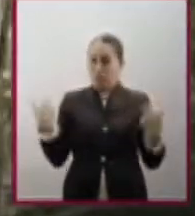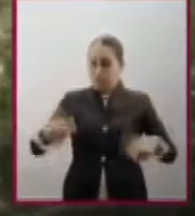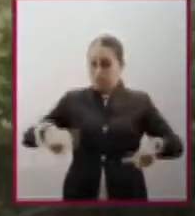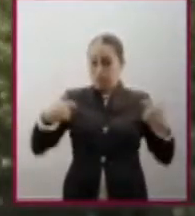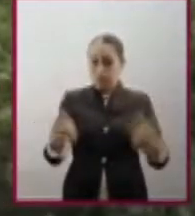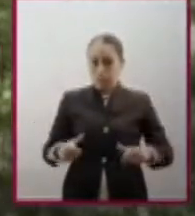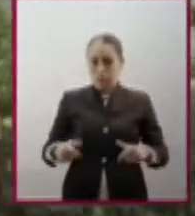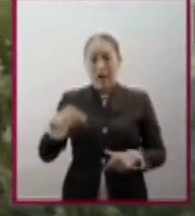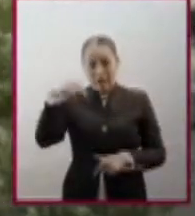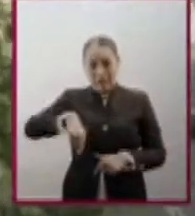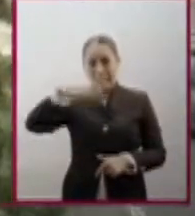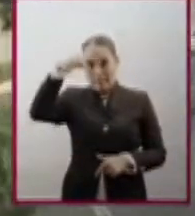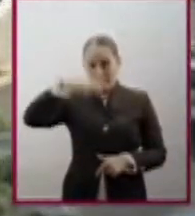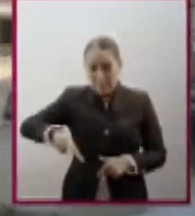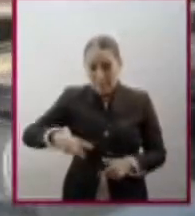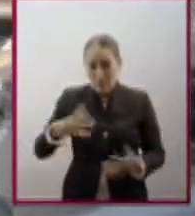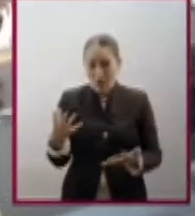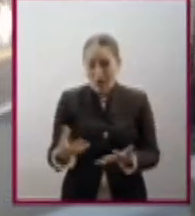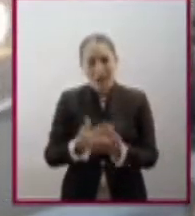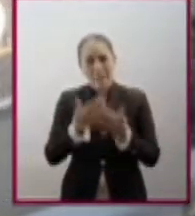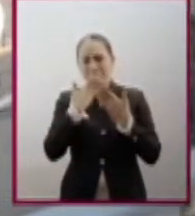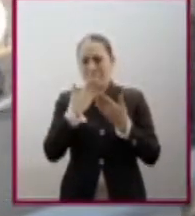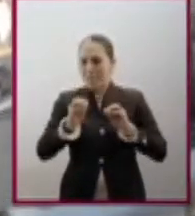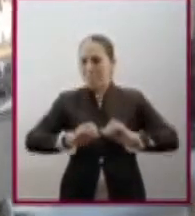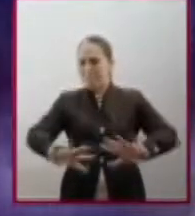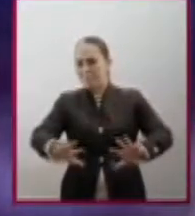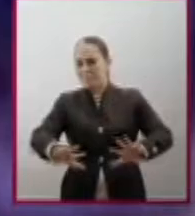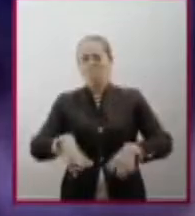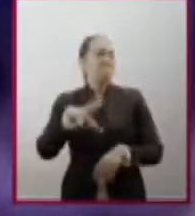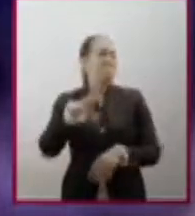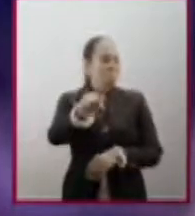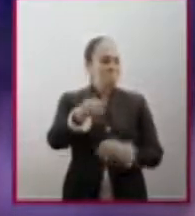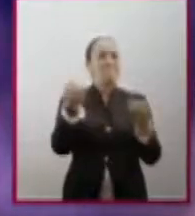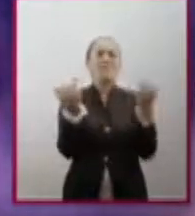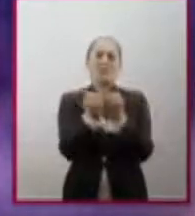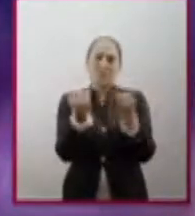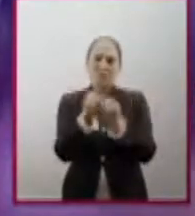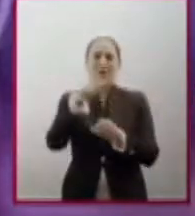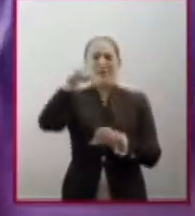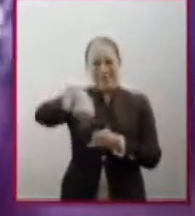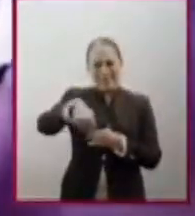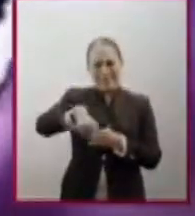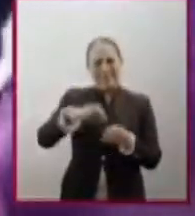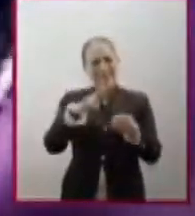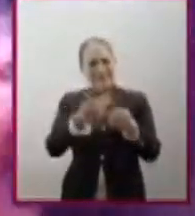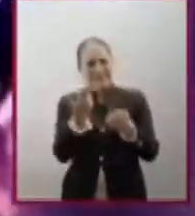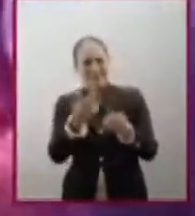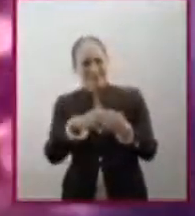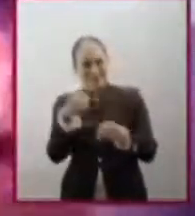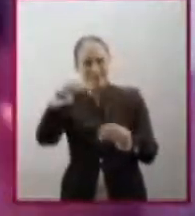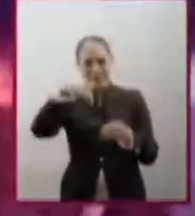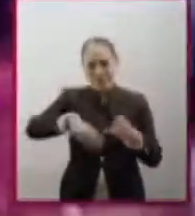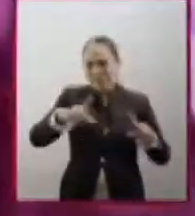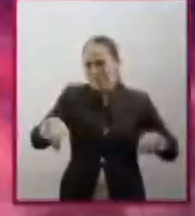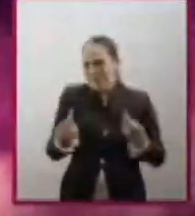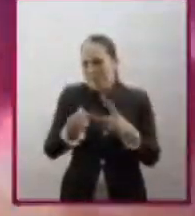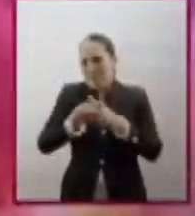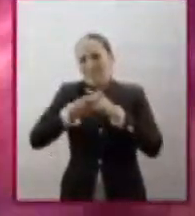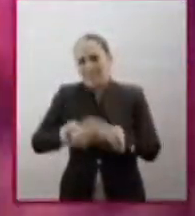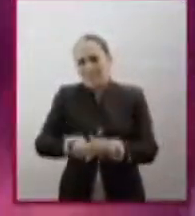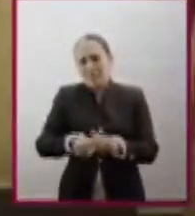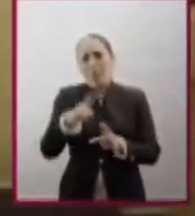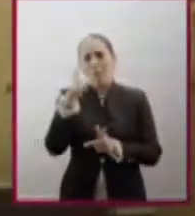México no se salvó de ser alcanzado por la colonización. La bebida de la fórmula secreta empezó a distribuirse en nuestro país